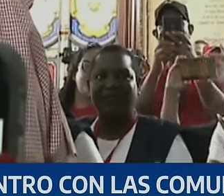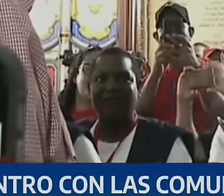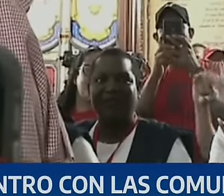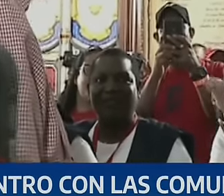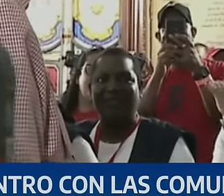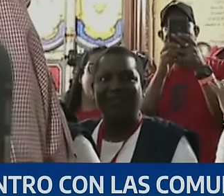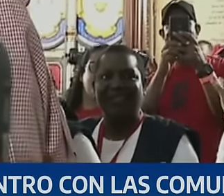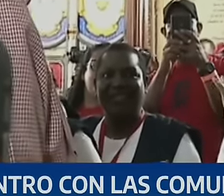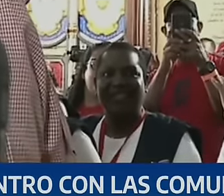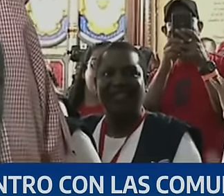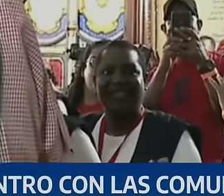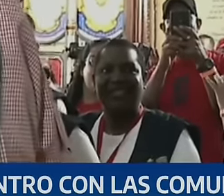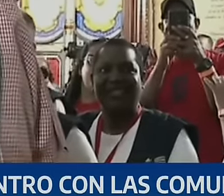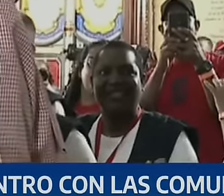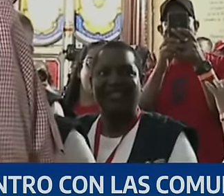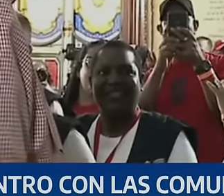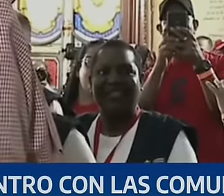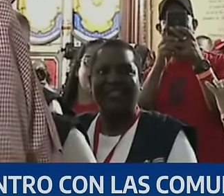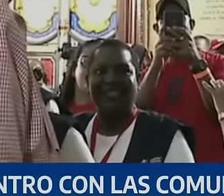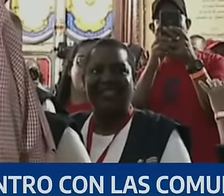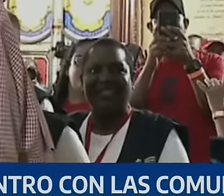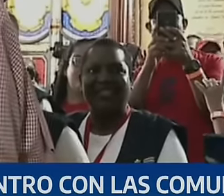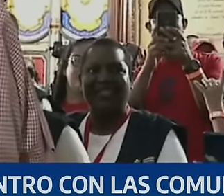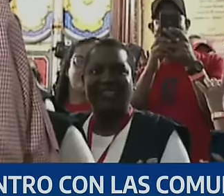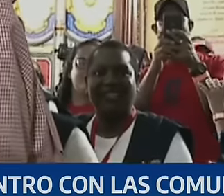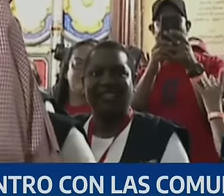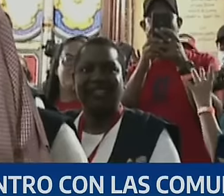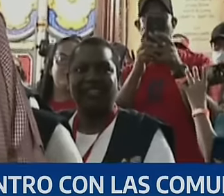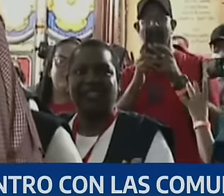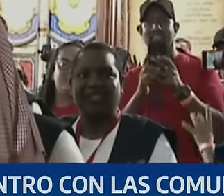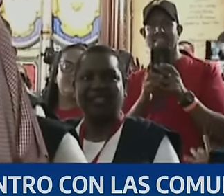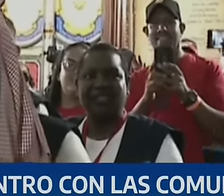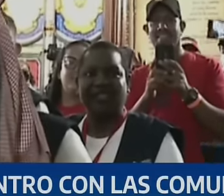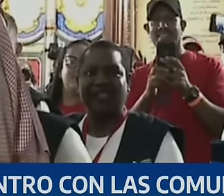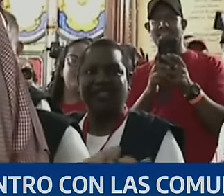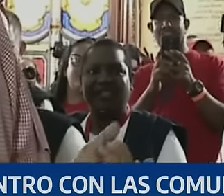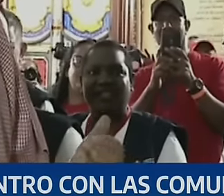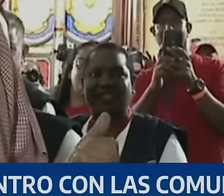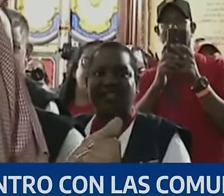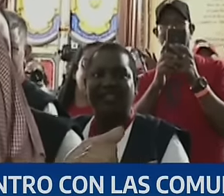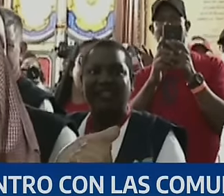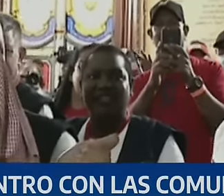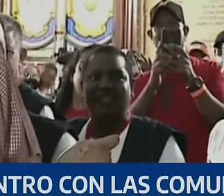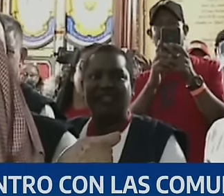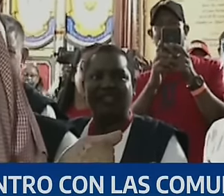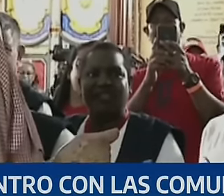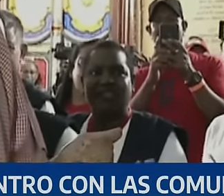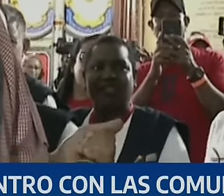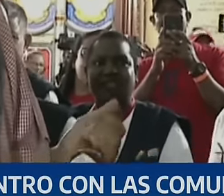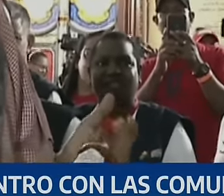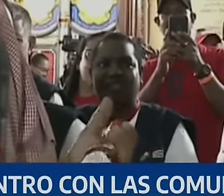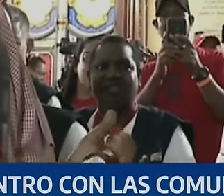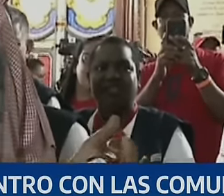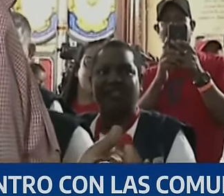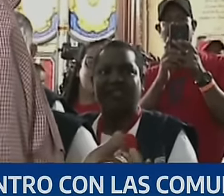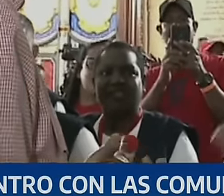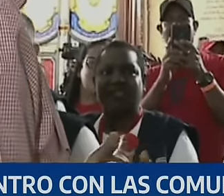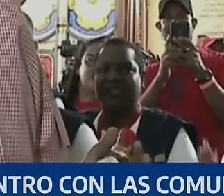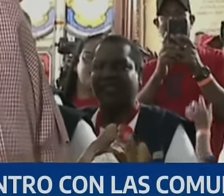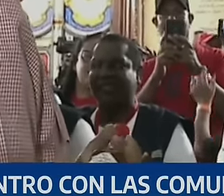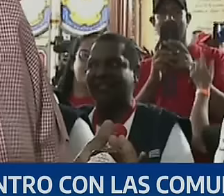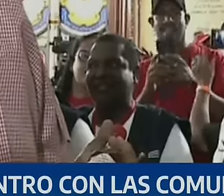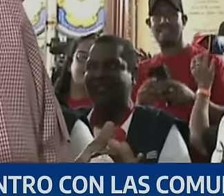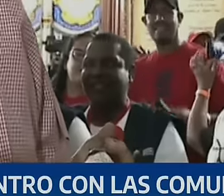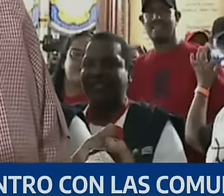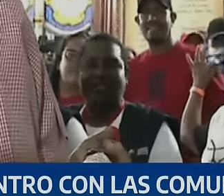las comunidades, y es que es un ejemplo también de democracia para el mundo. Continúa conversando el jefe de Estado, Nicolás Maduro Moros, ese intercambio